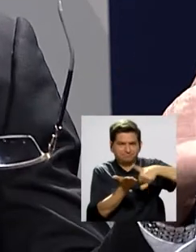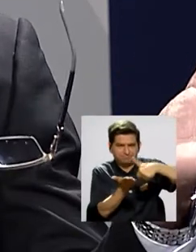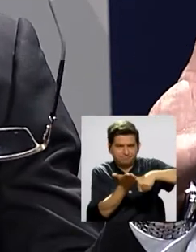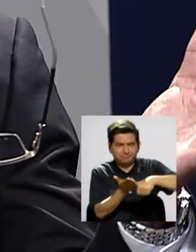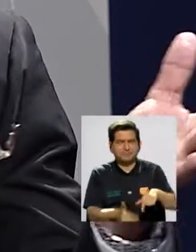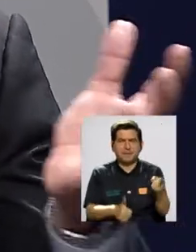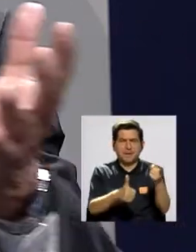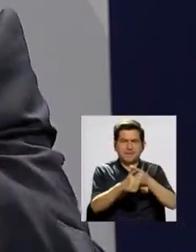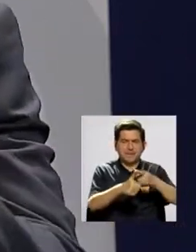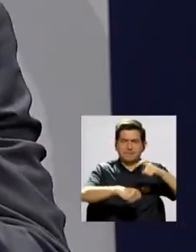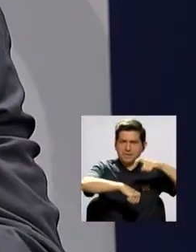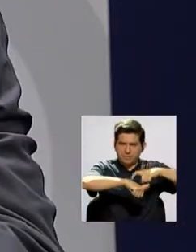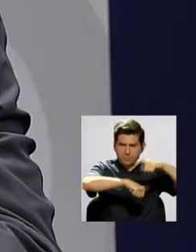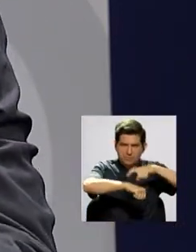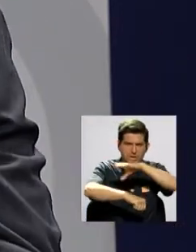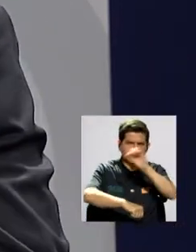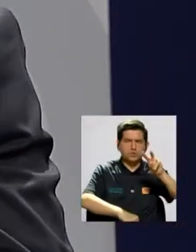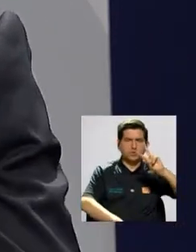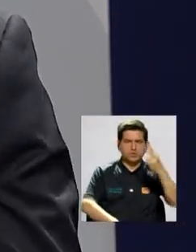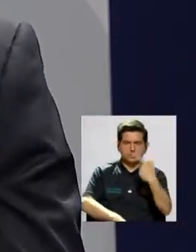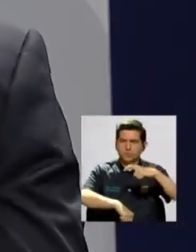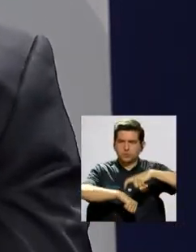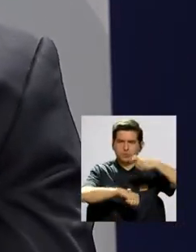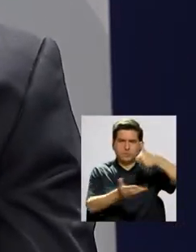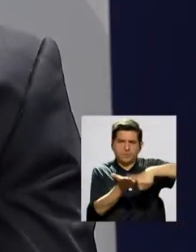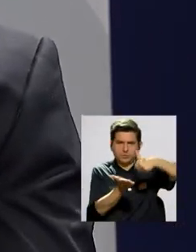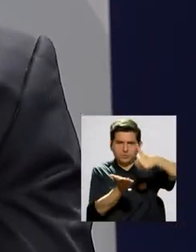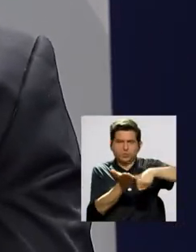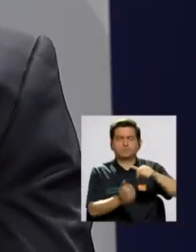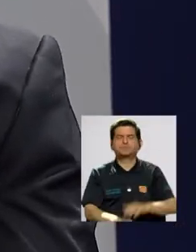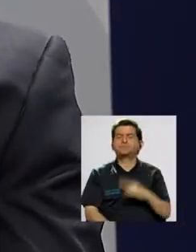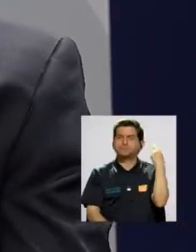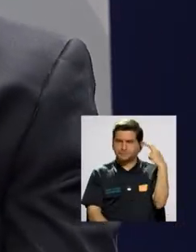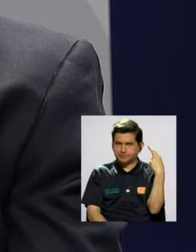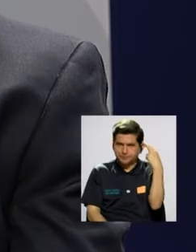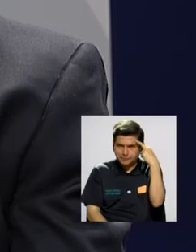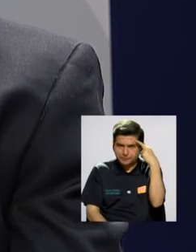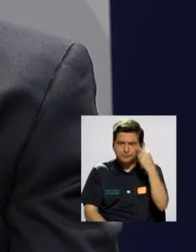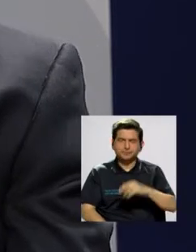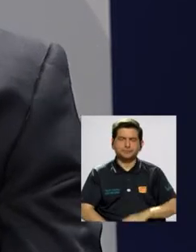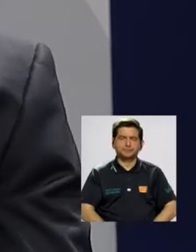la primera ronda y especialmente la segunda ronda. Porque